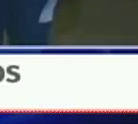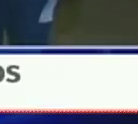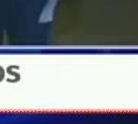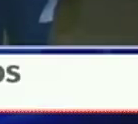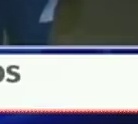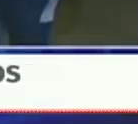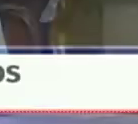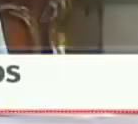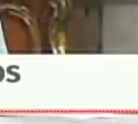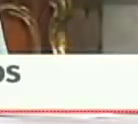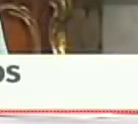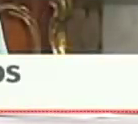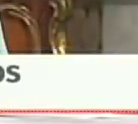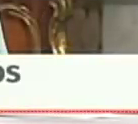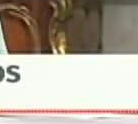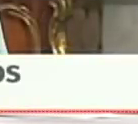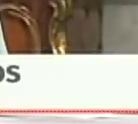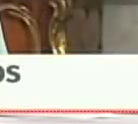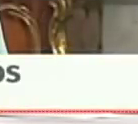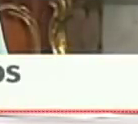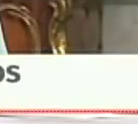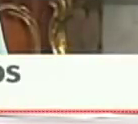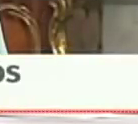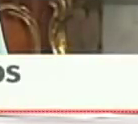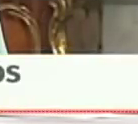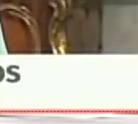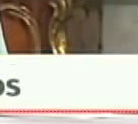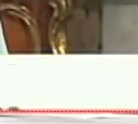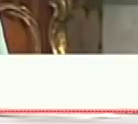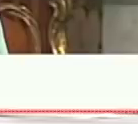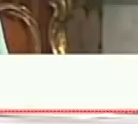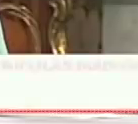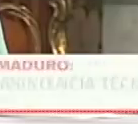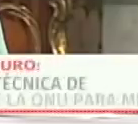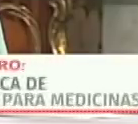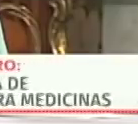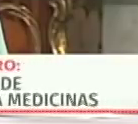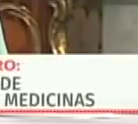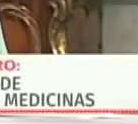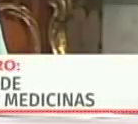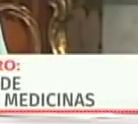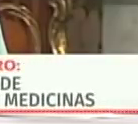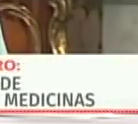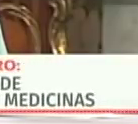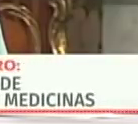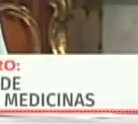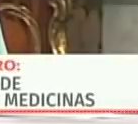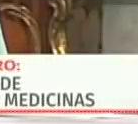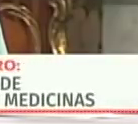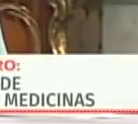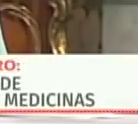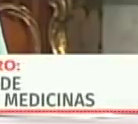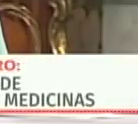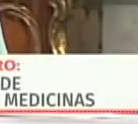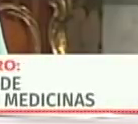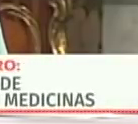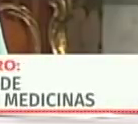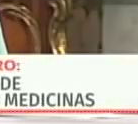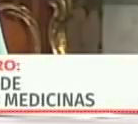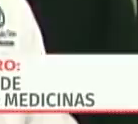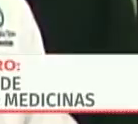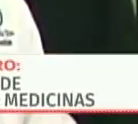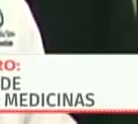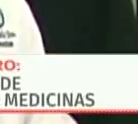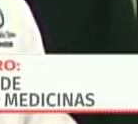encuentra el doctor y arregles hizo director del hospital universitario de caracas y presidente de la junta interventora mucho